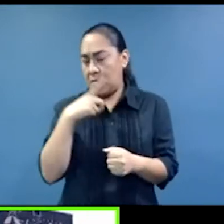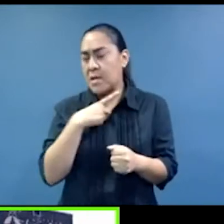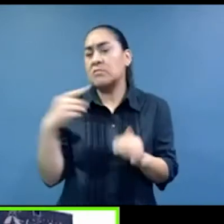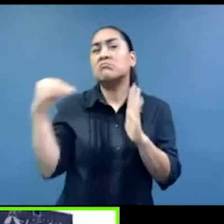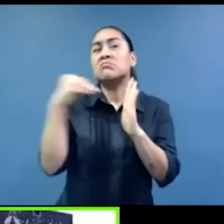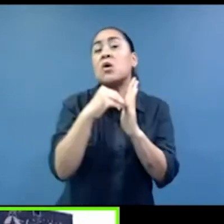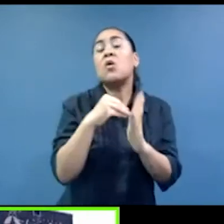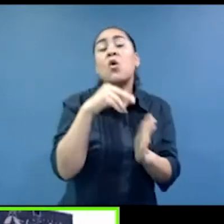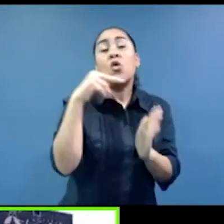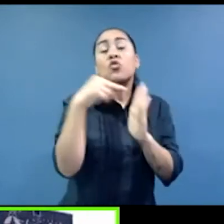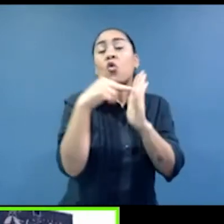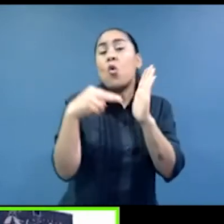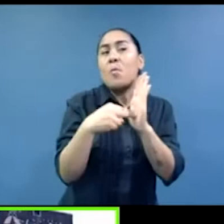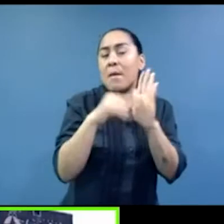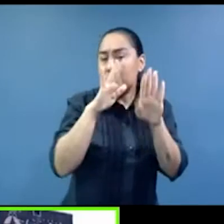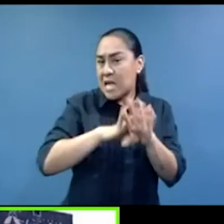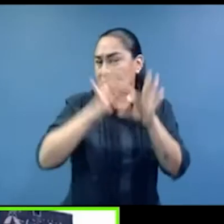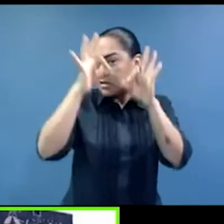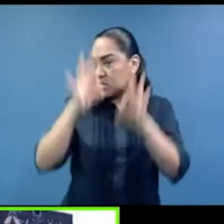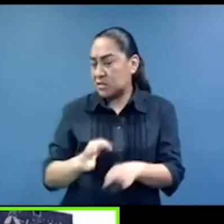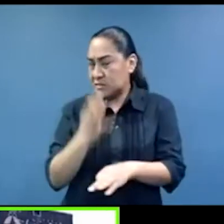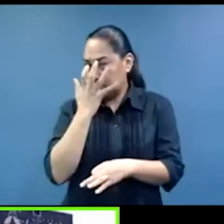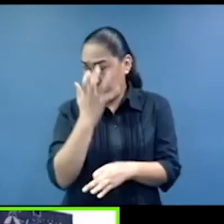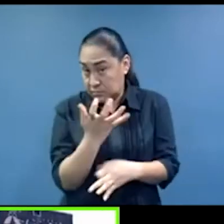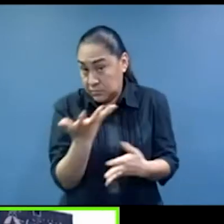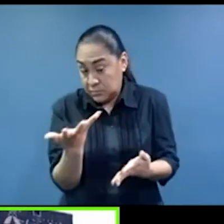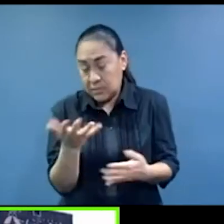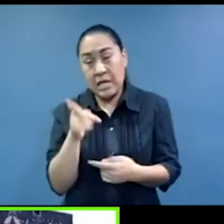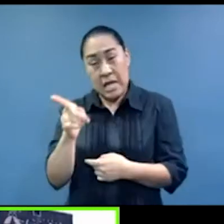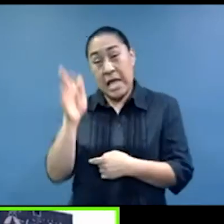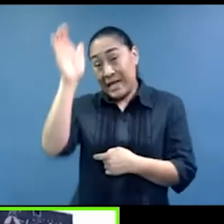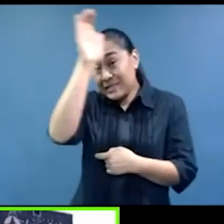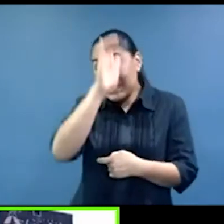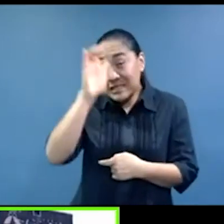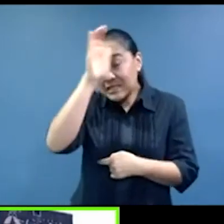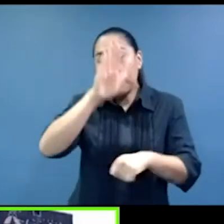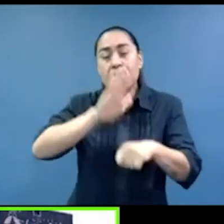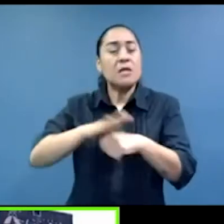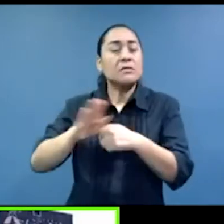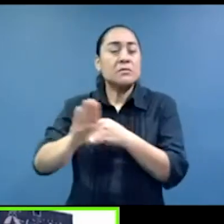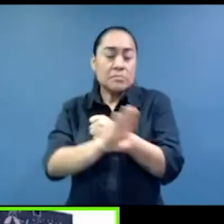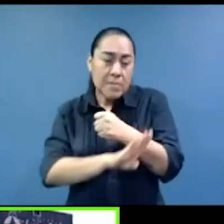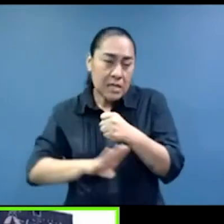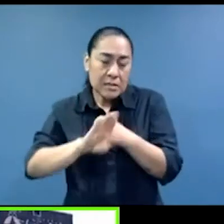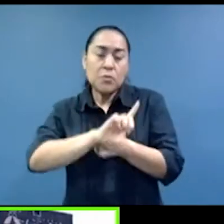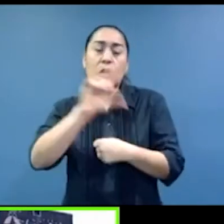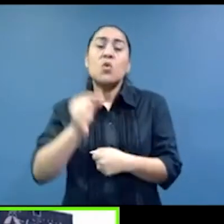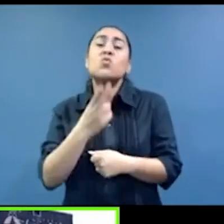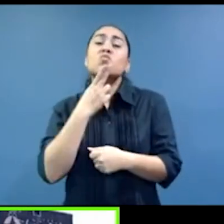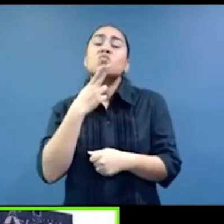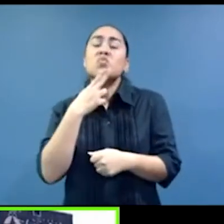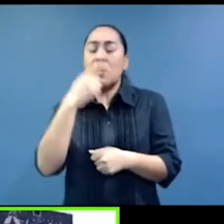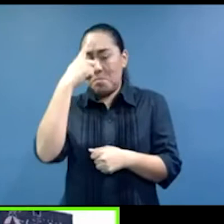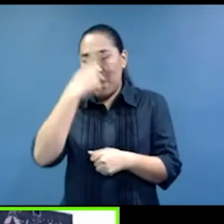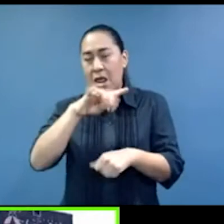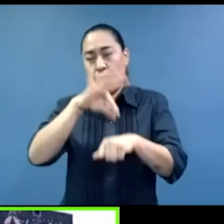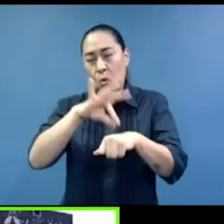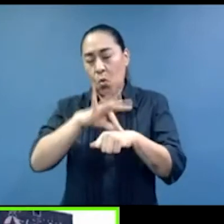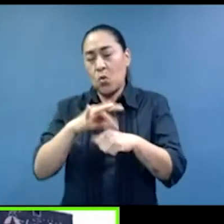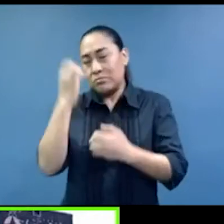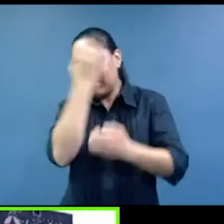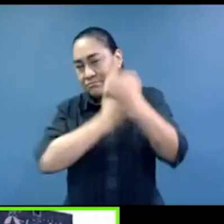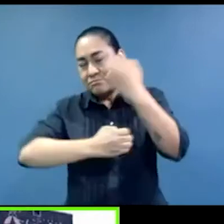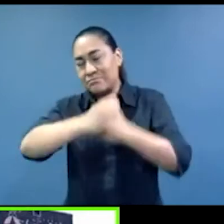qué? Porque la ciencia básica y la aplicación clínica en materia de reproducción asistida, sobre todo en